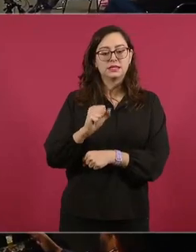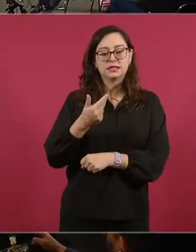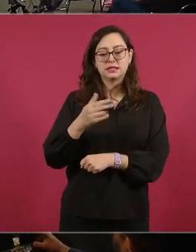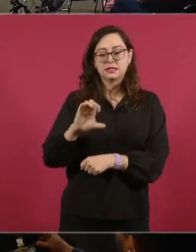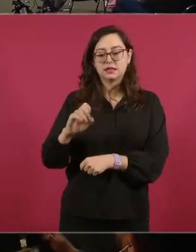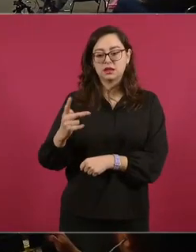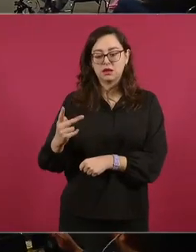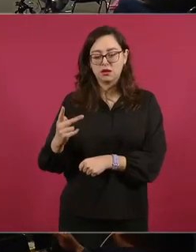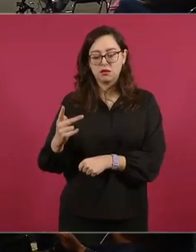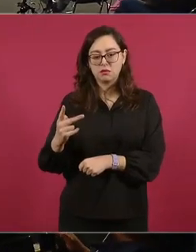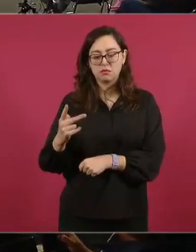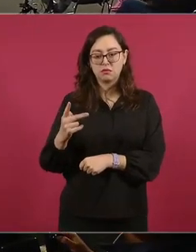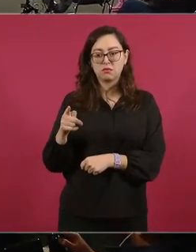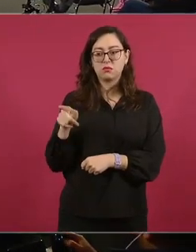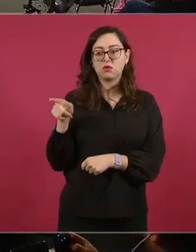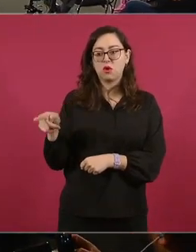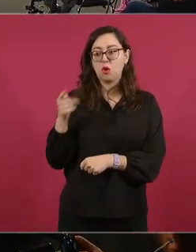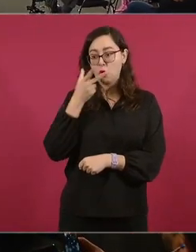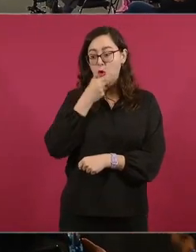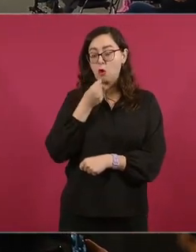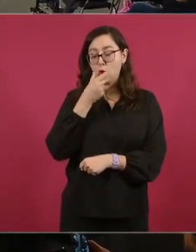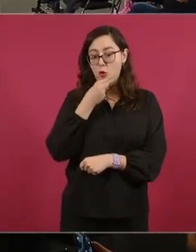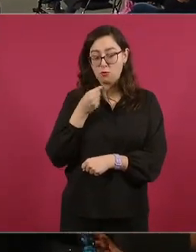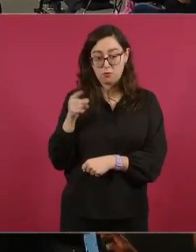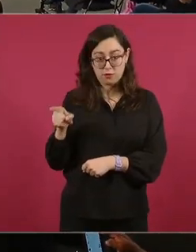en asesorías.